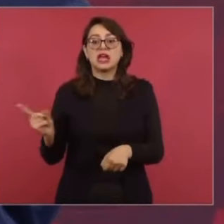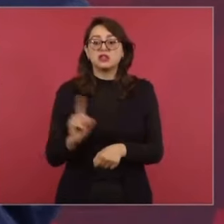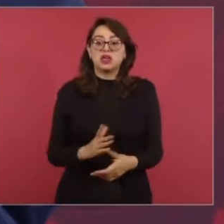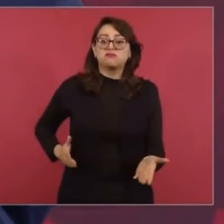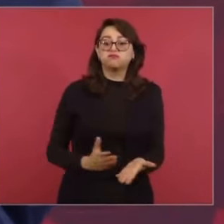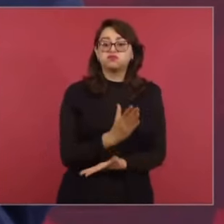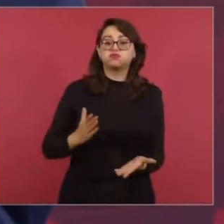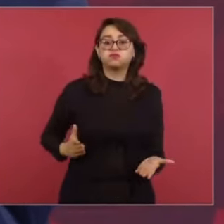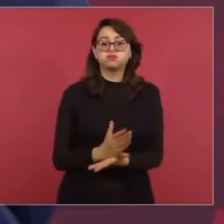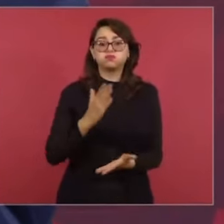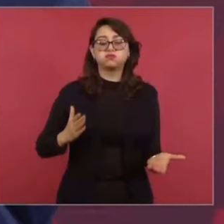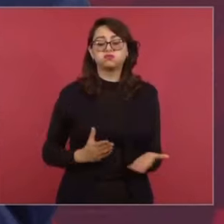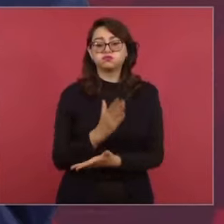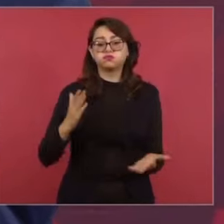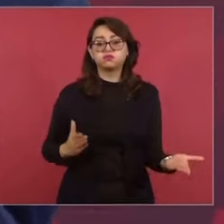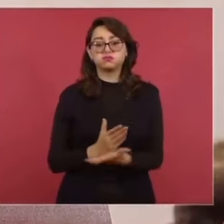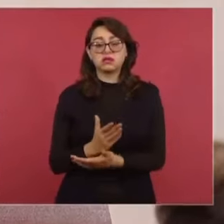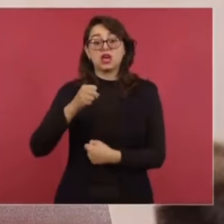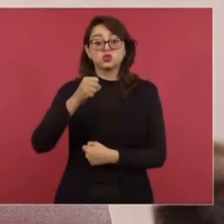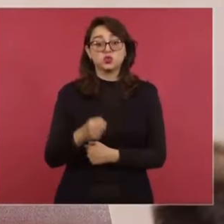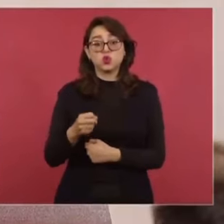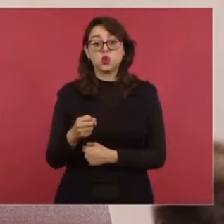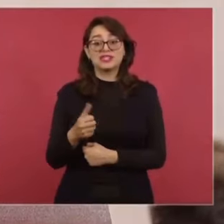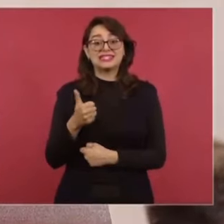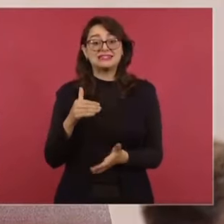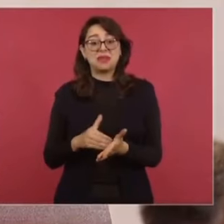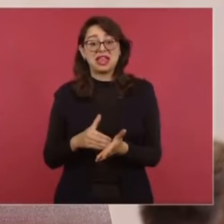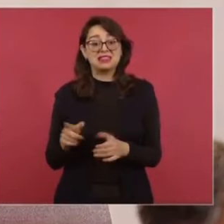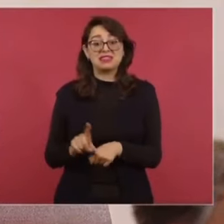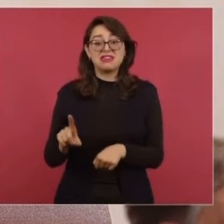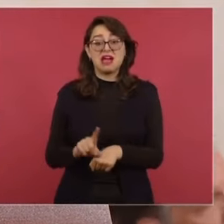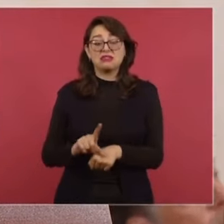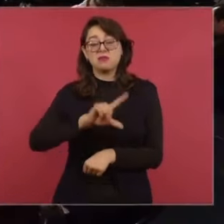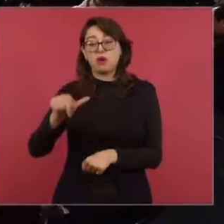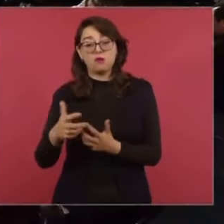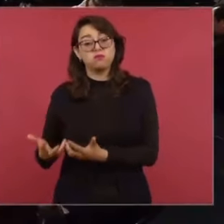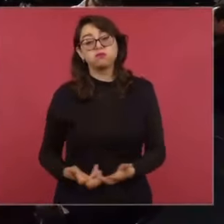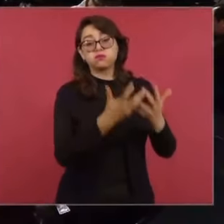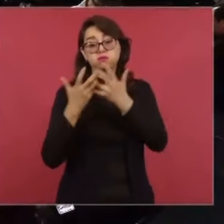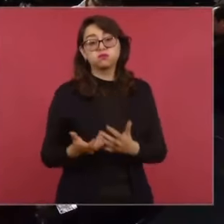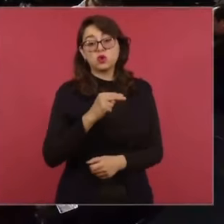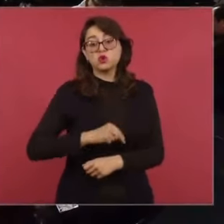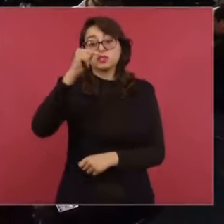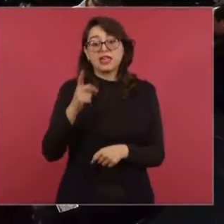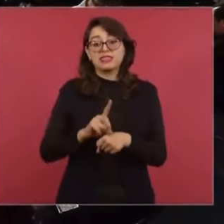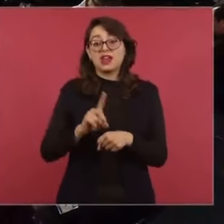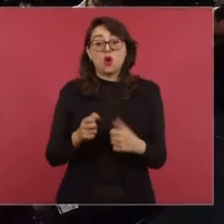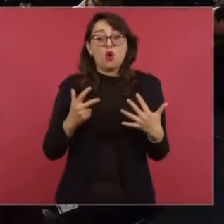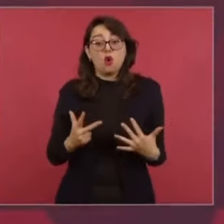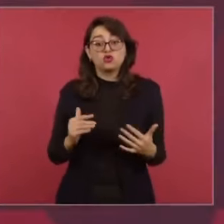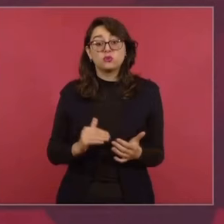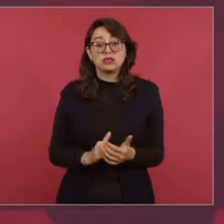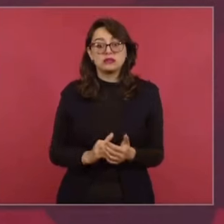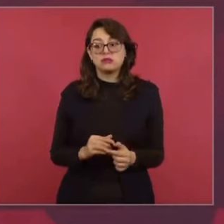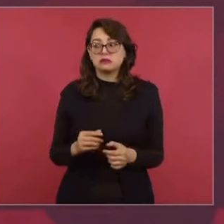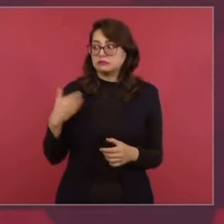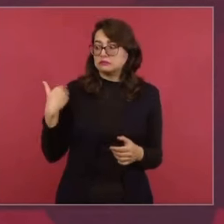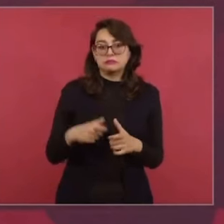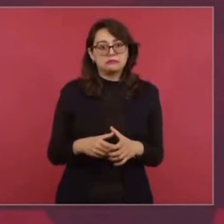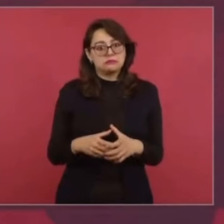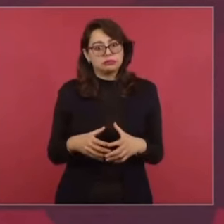Llegan 6.000 diarios a la frontera sur y 8.000 a la frontera norte, diariamente. Y últimamente ha estado creciendo el flujo